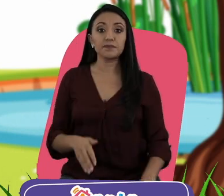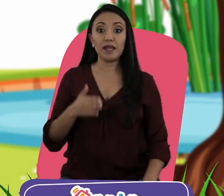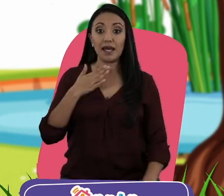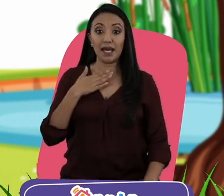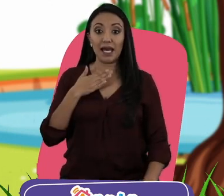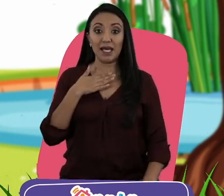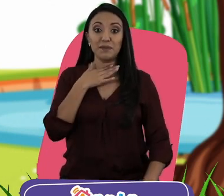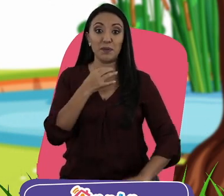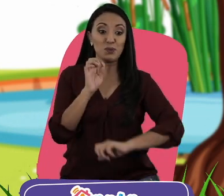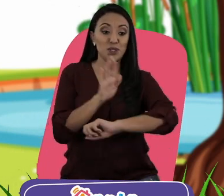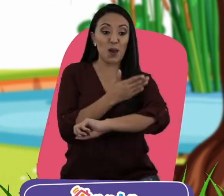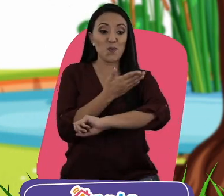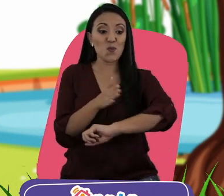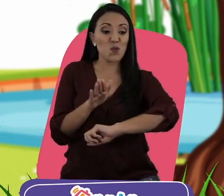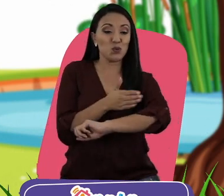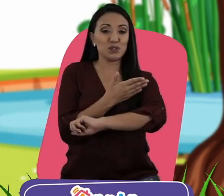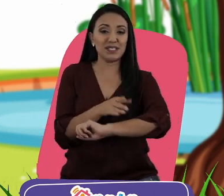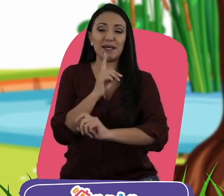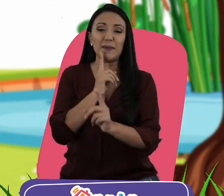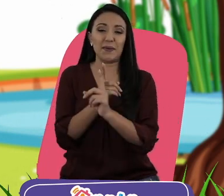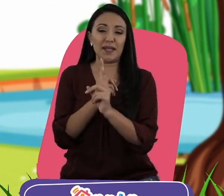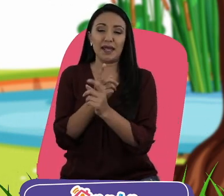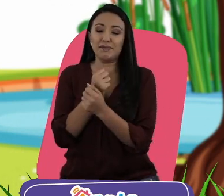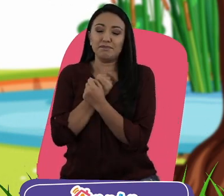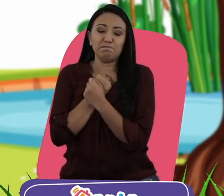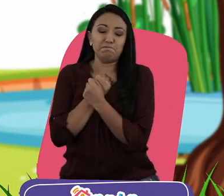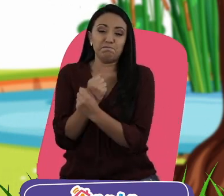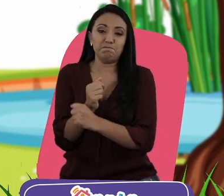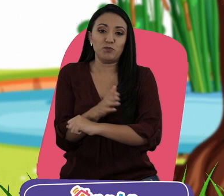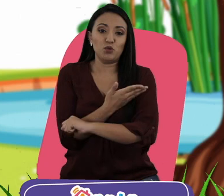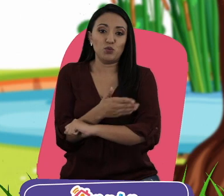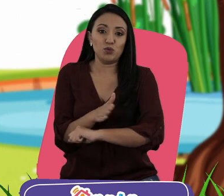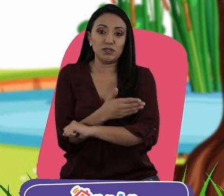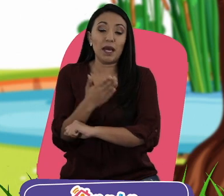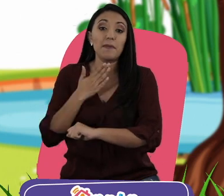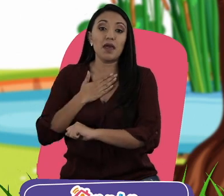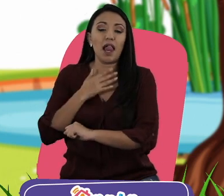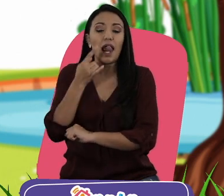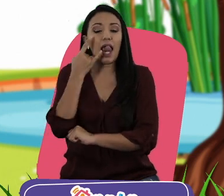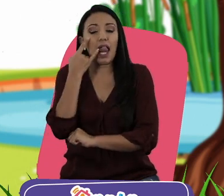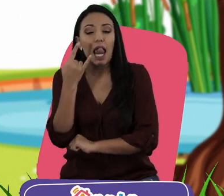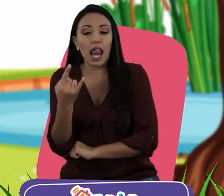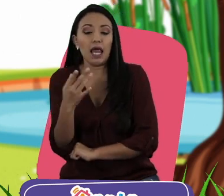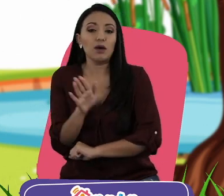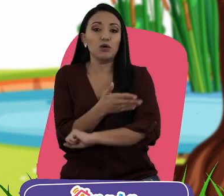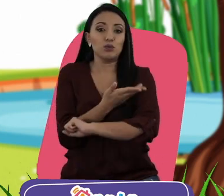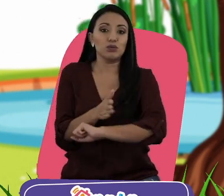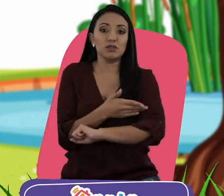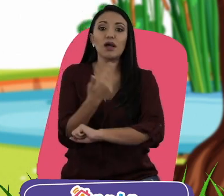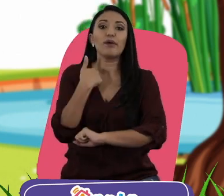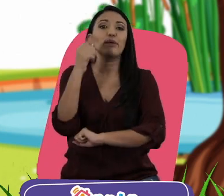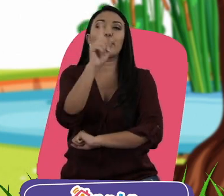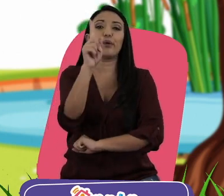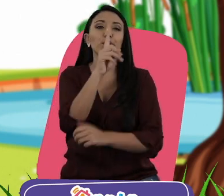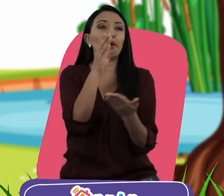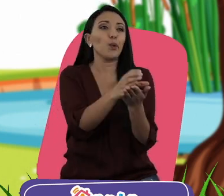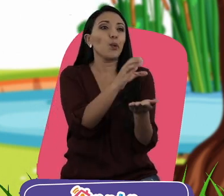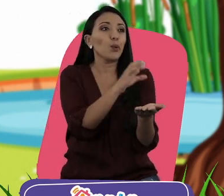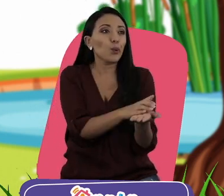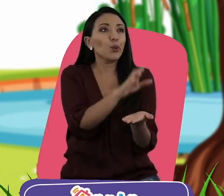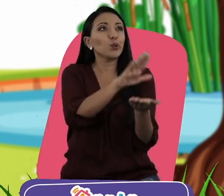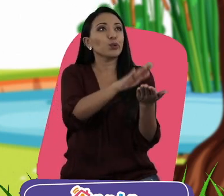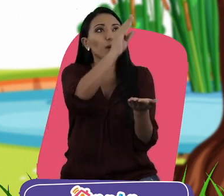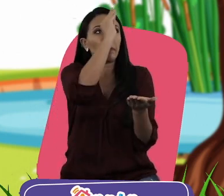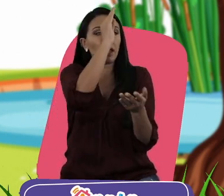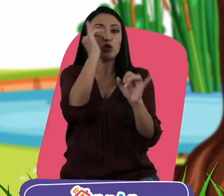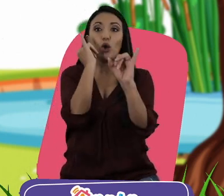mí la música me encanta, es lo que en realidad me apasiona. Y soy músico por afición, es decir, no recibí clases, no